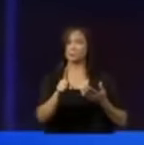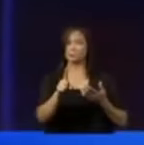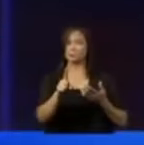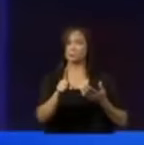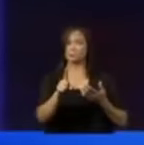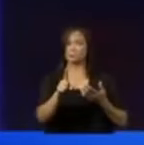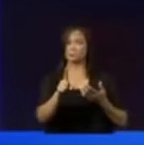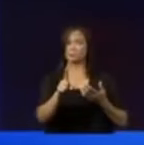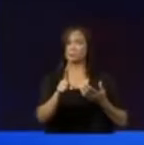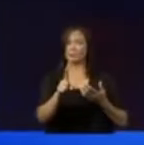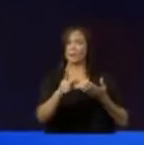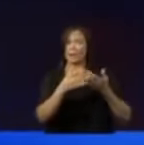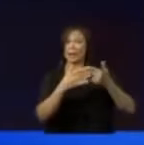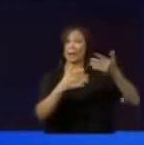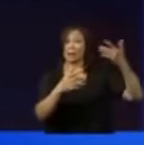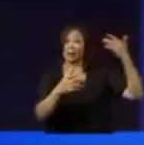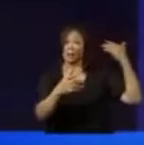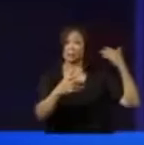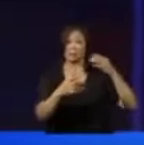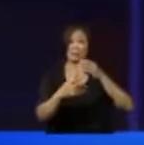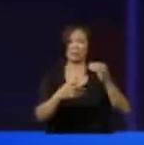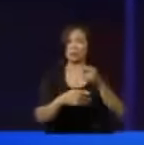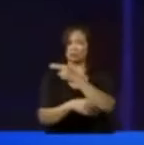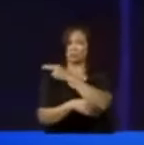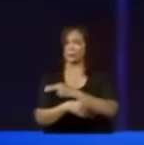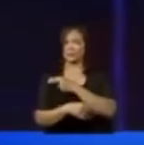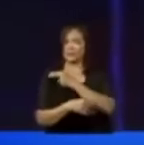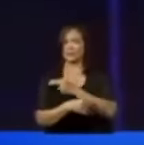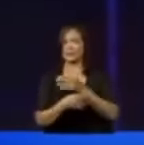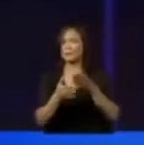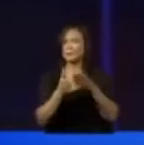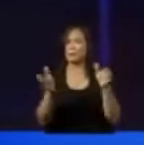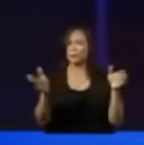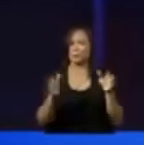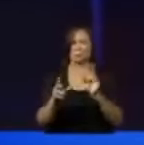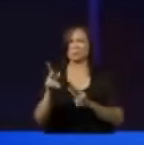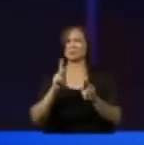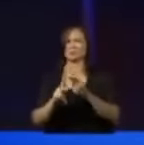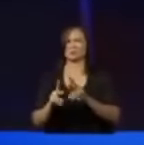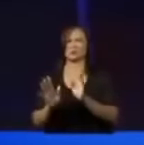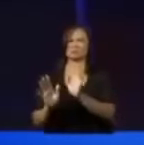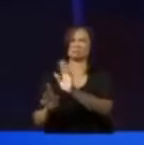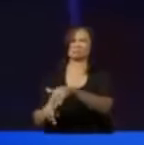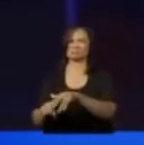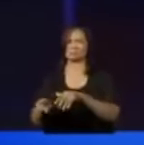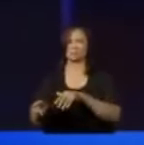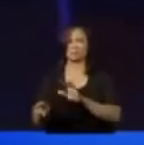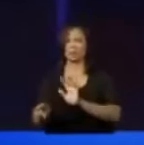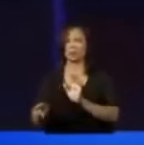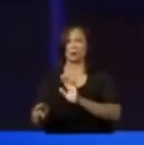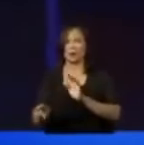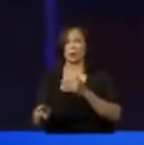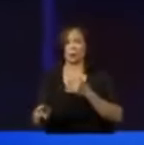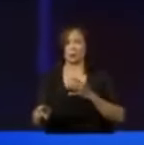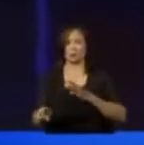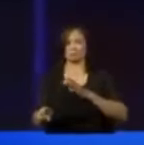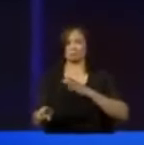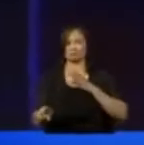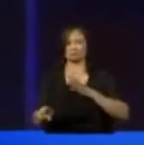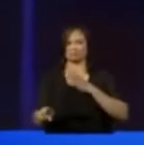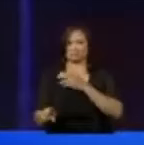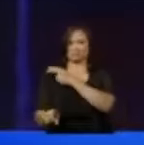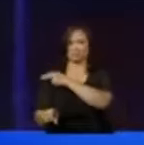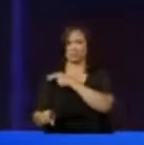ya sí era en el pasado que lo trataban en los hospitales públicos como ciudadanos de segunda categoría, ya no, porque ya tienen su